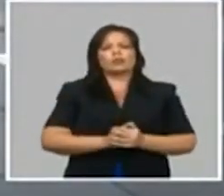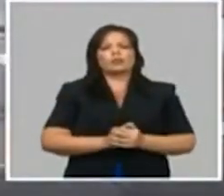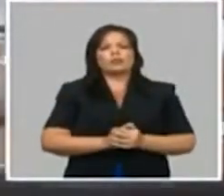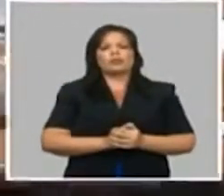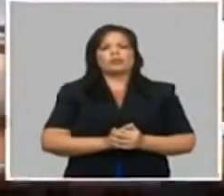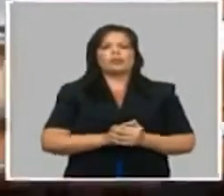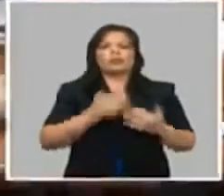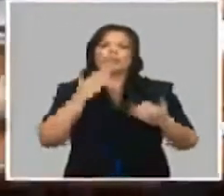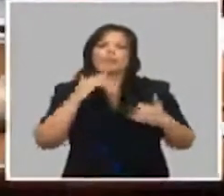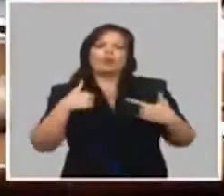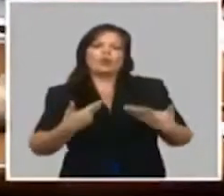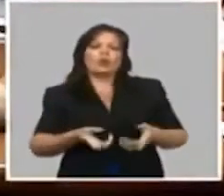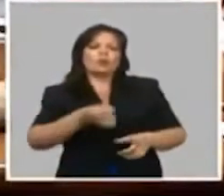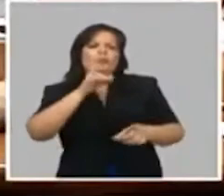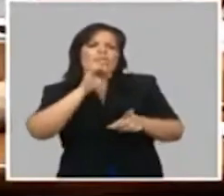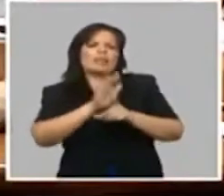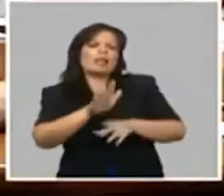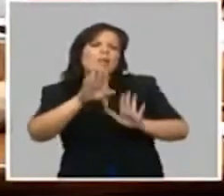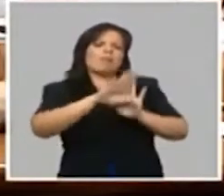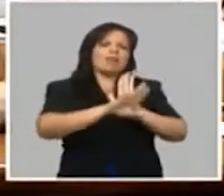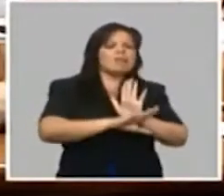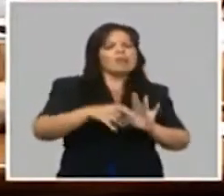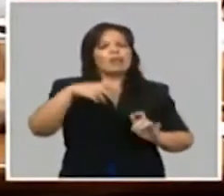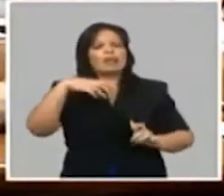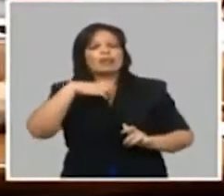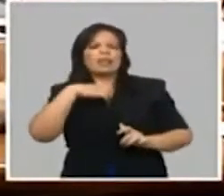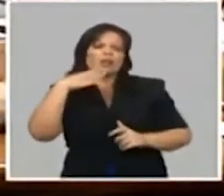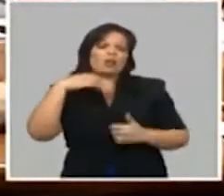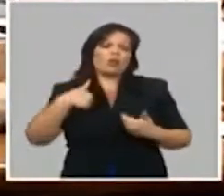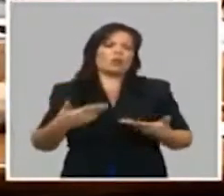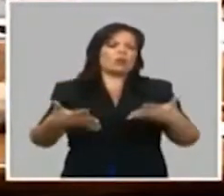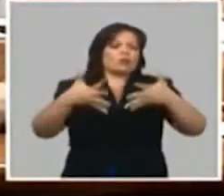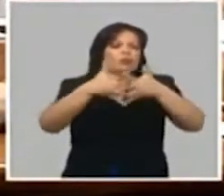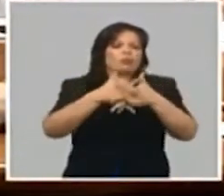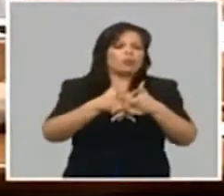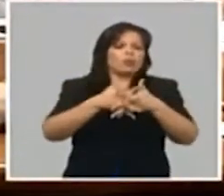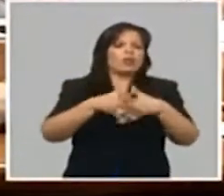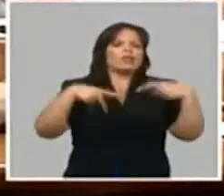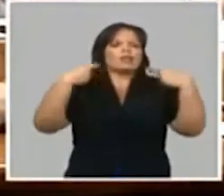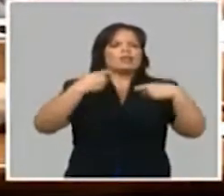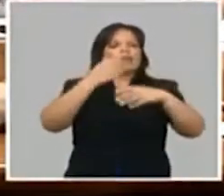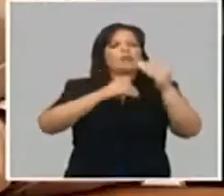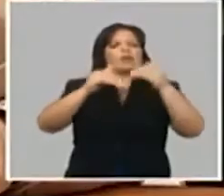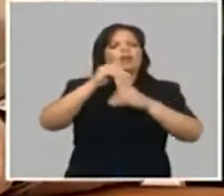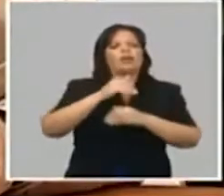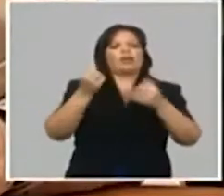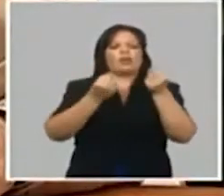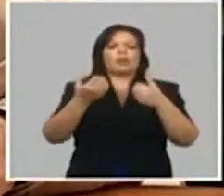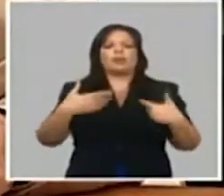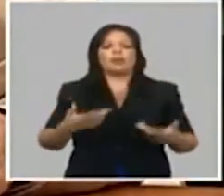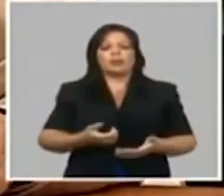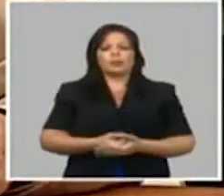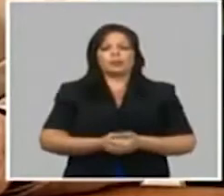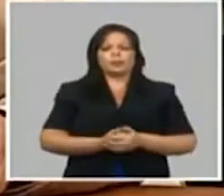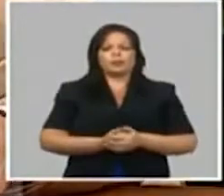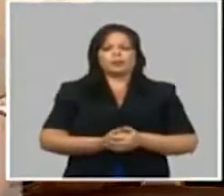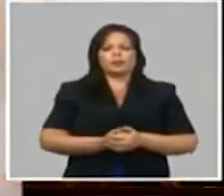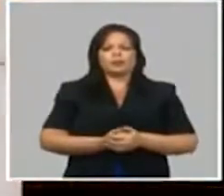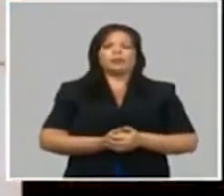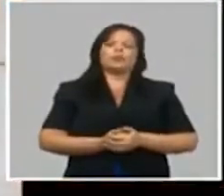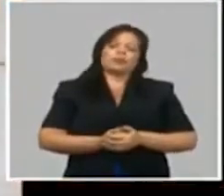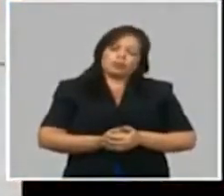cordobés? ¿Cuáles son las medidas que ustedes han adoptado? ¿Cómo se compaginan con las decisiones del Ministerio de Transporte? Correcto. El